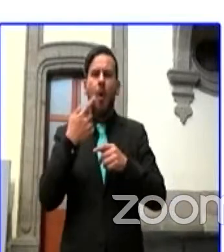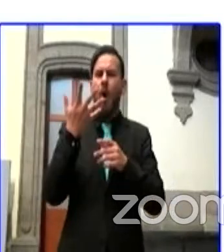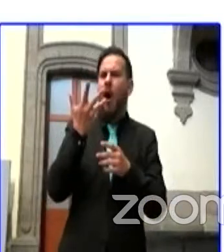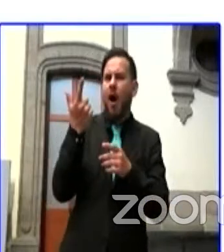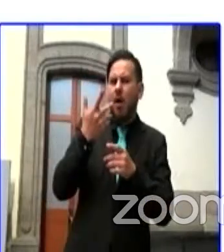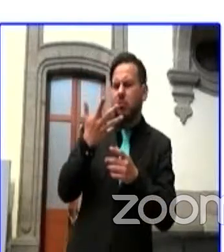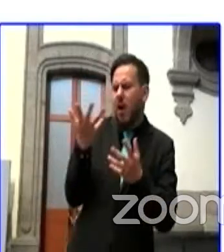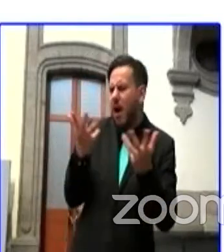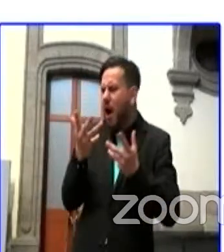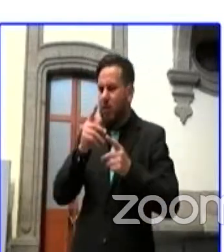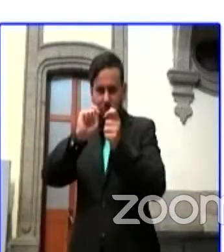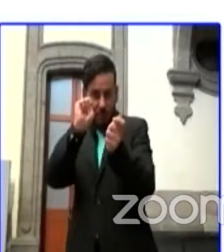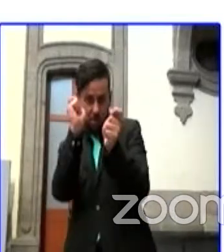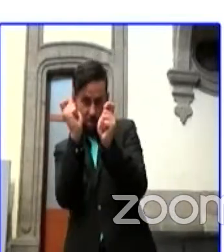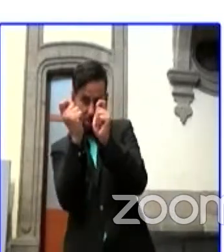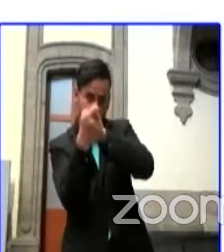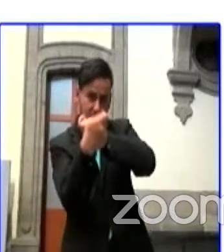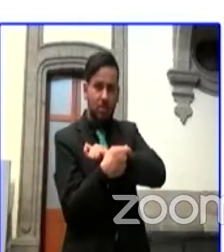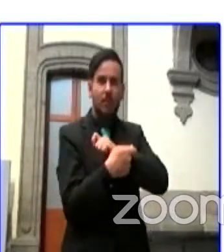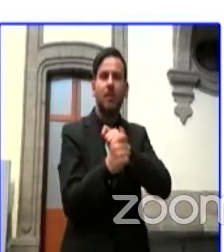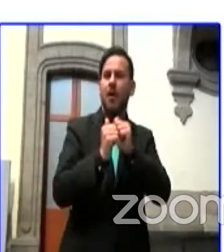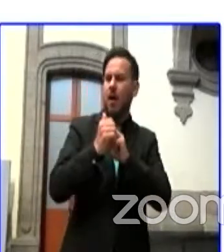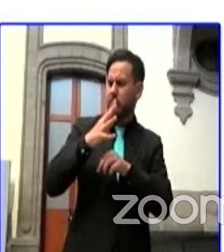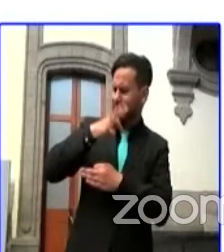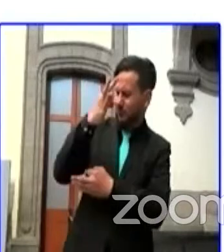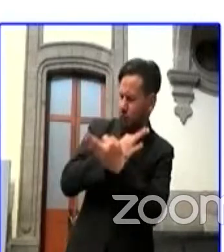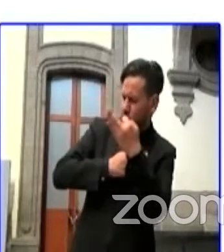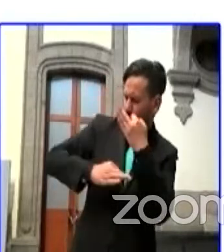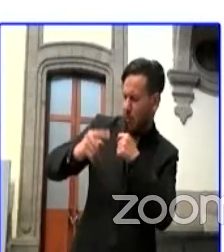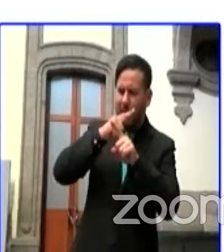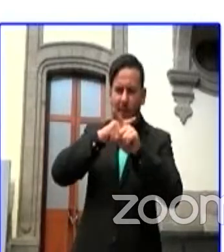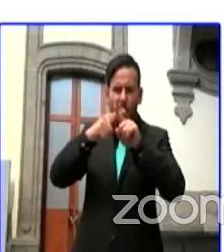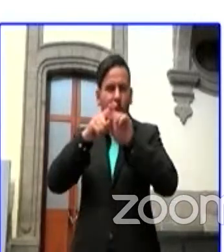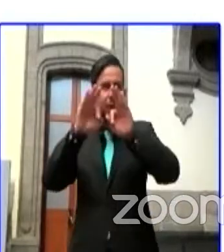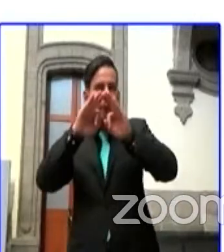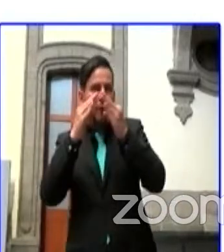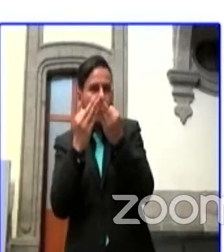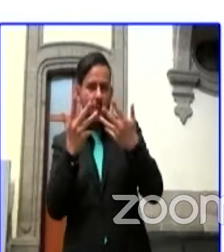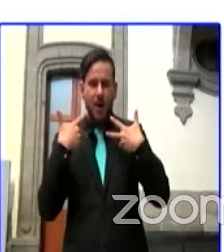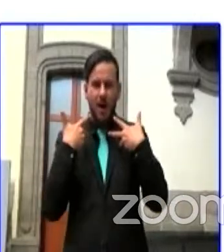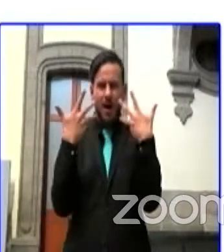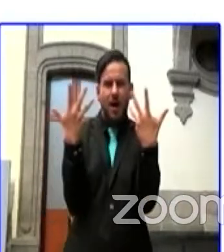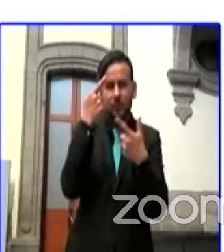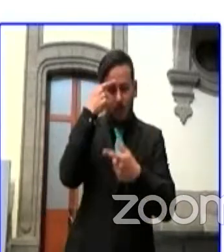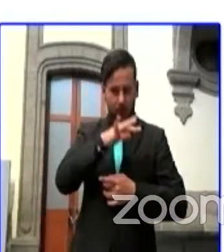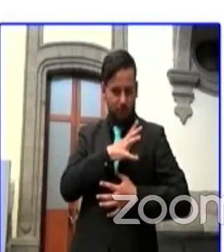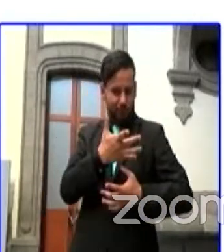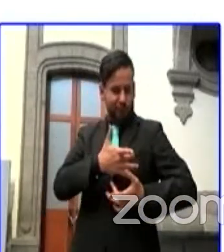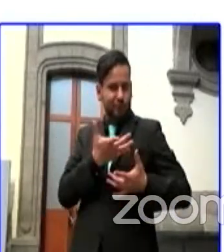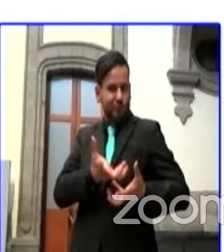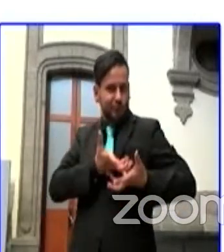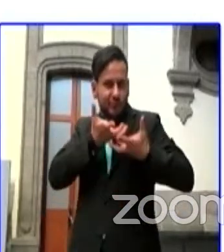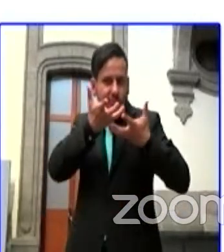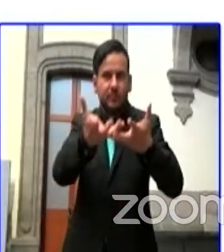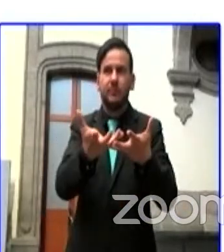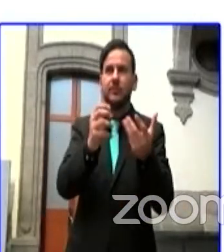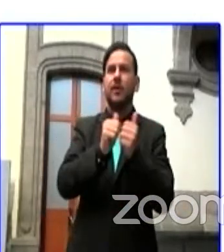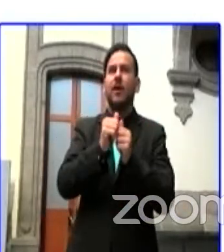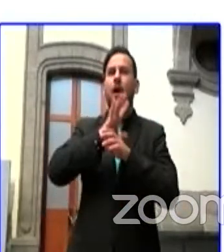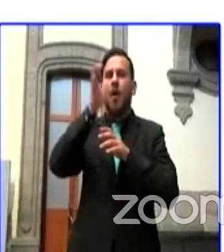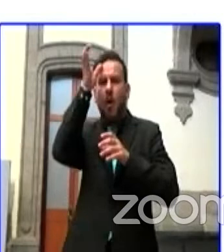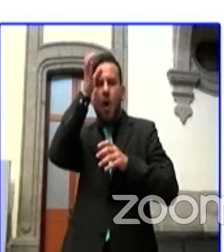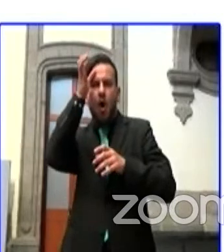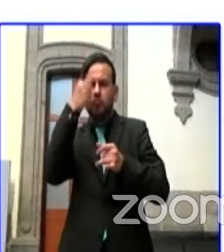transformar entrándole a todos los actores de la sociedad por el corazón, con la